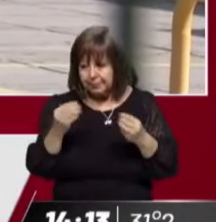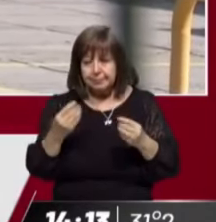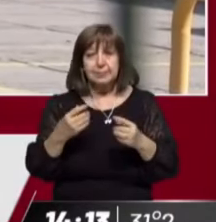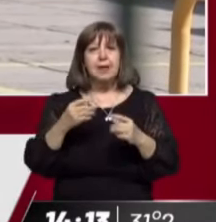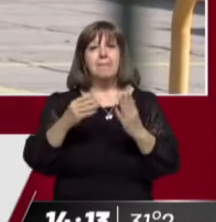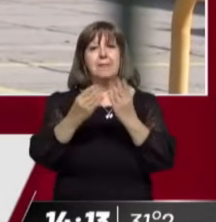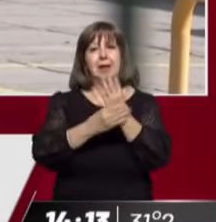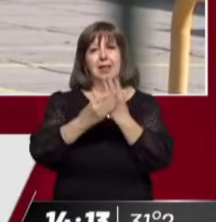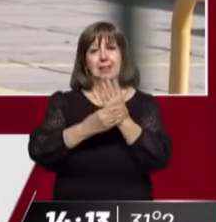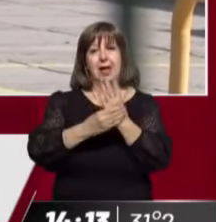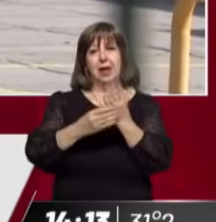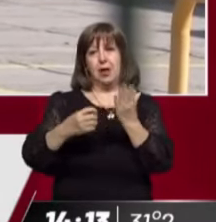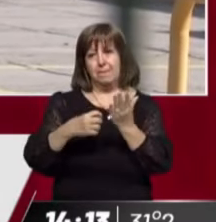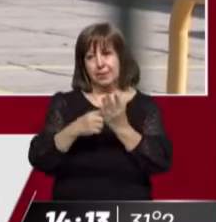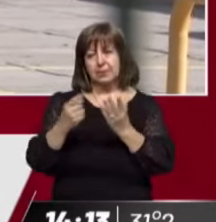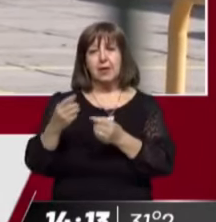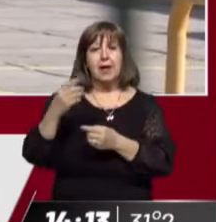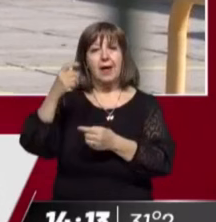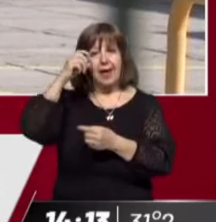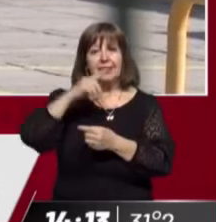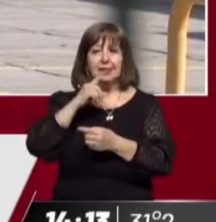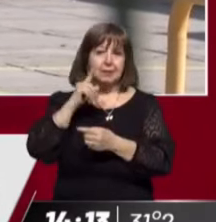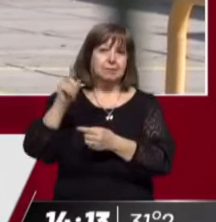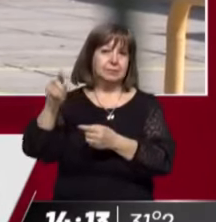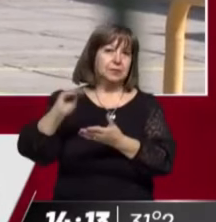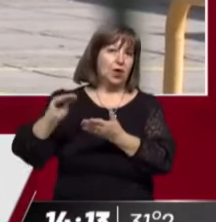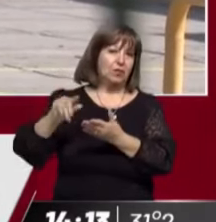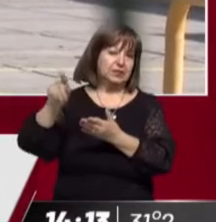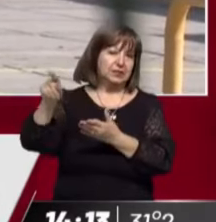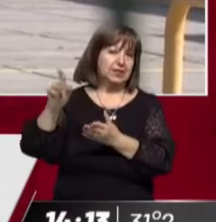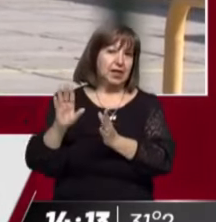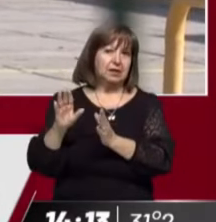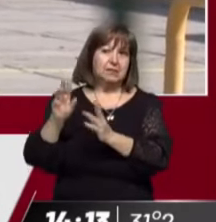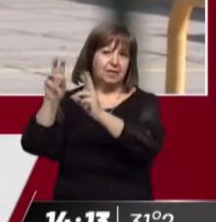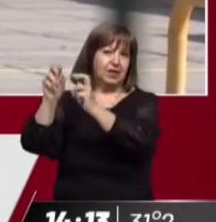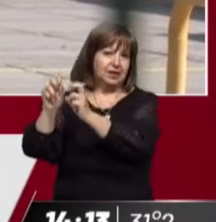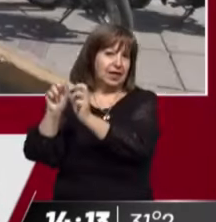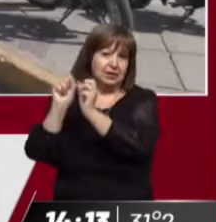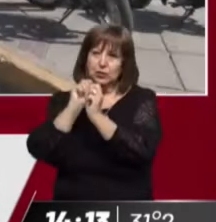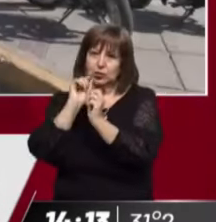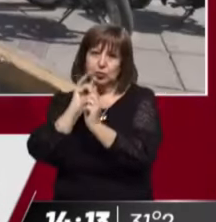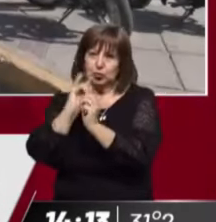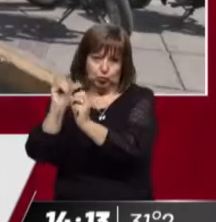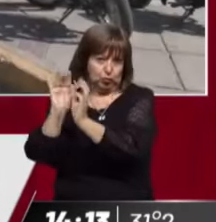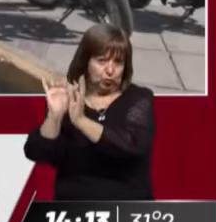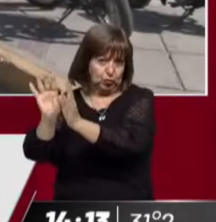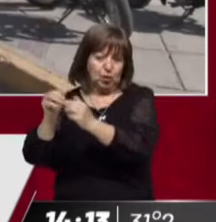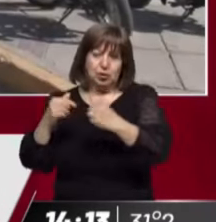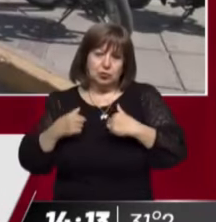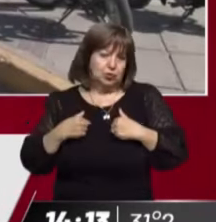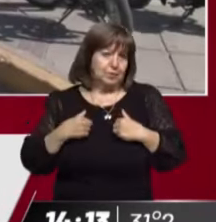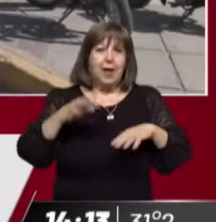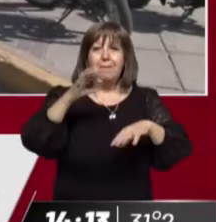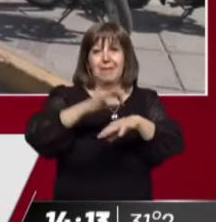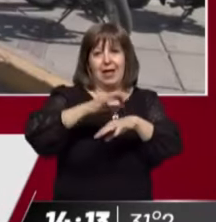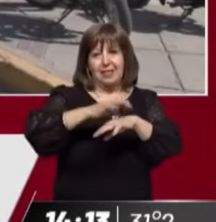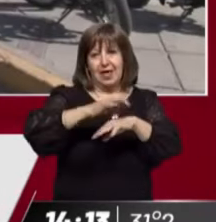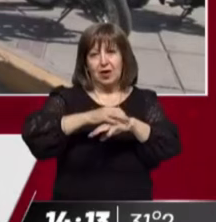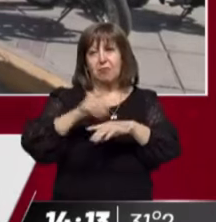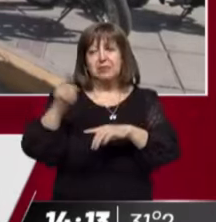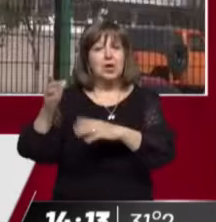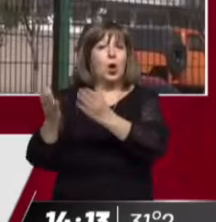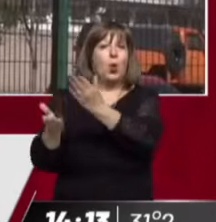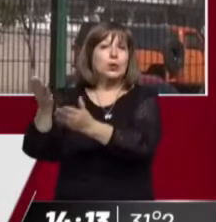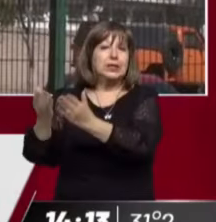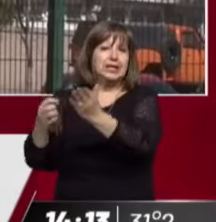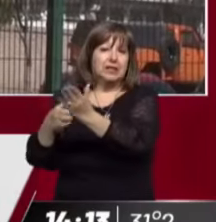Ministerio Público y e interviene también el ETI, y el ETI comienza con las investigaciones. Eso es algo netamente judicial en